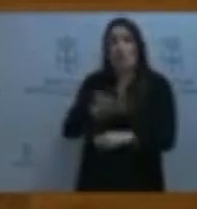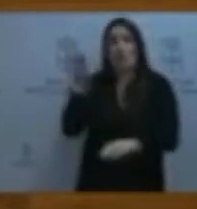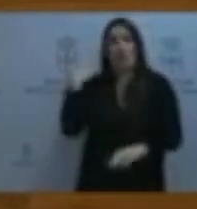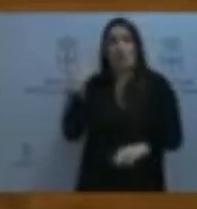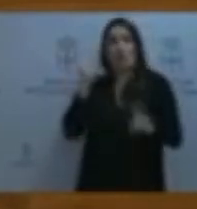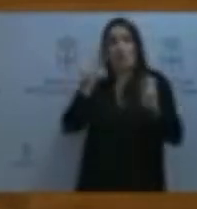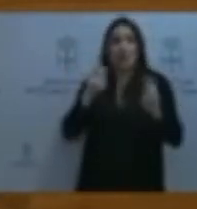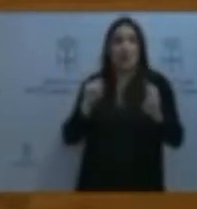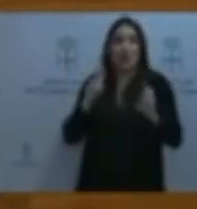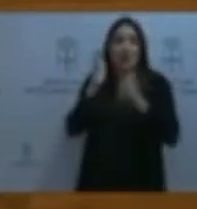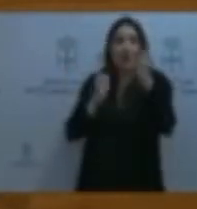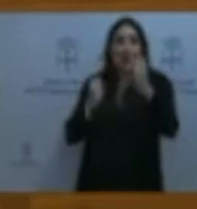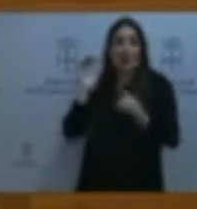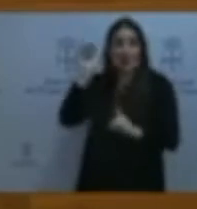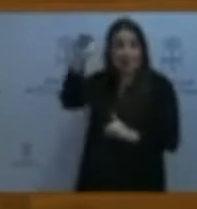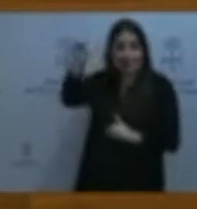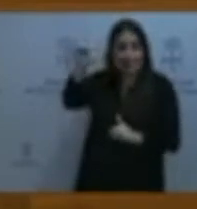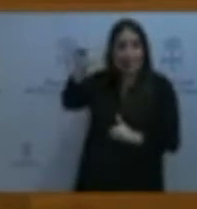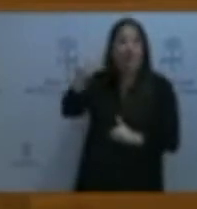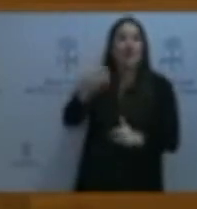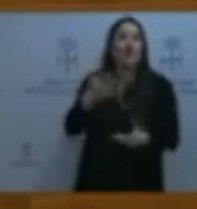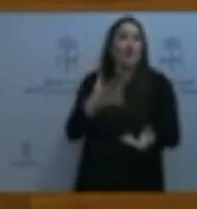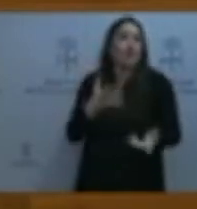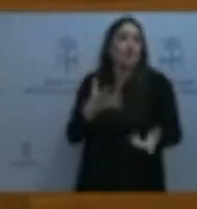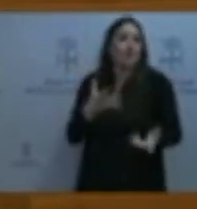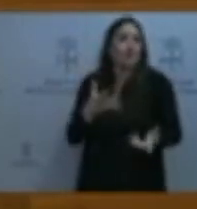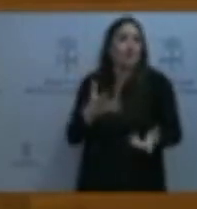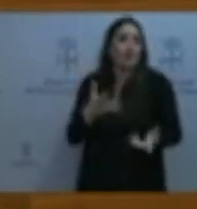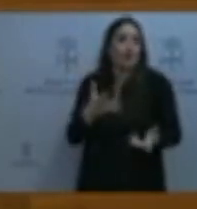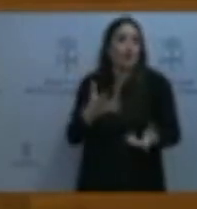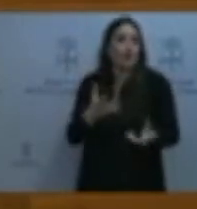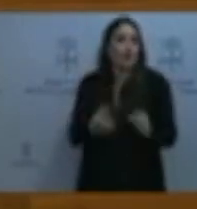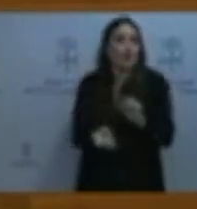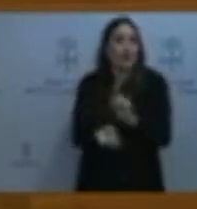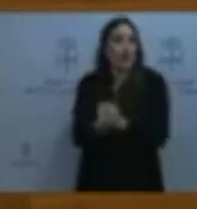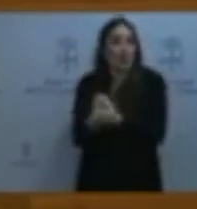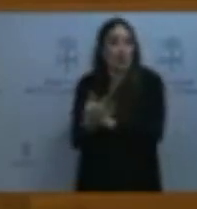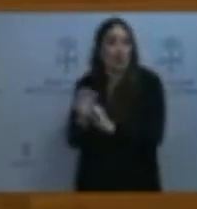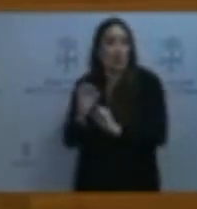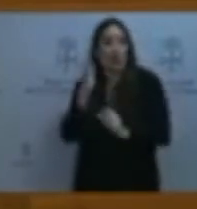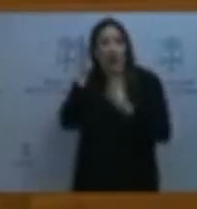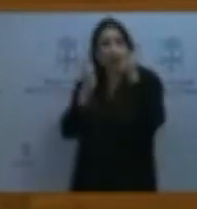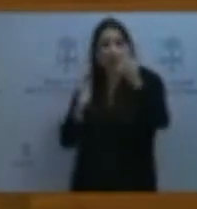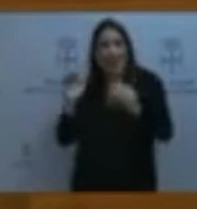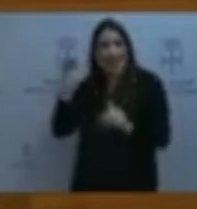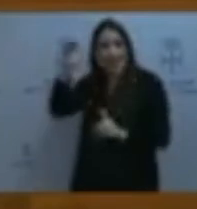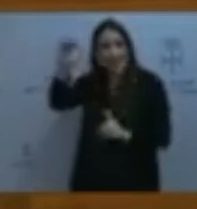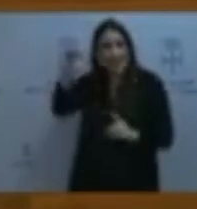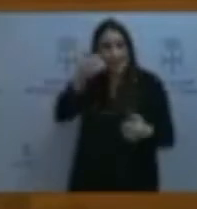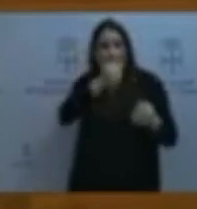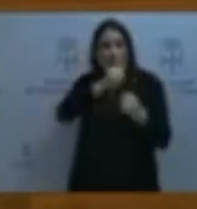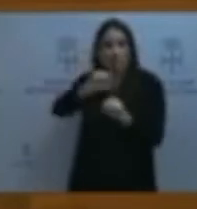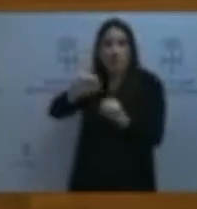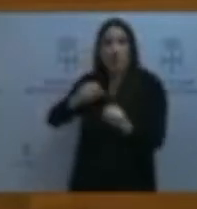ganadería extensiva, que se pueda registrar las producciones, las ganaderías extensivas, como para que, por ejemplo,